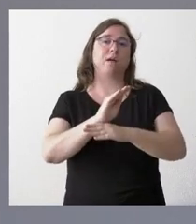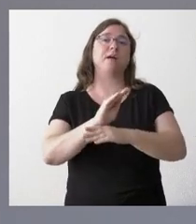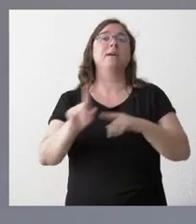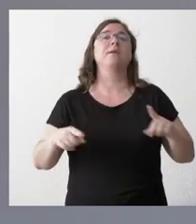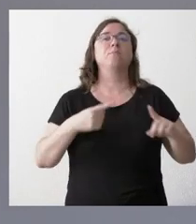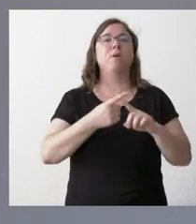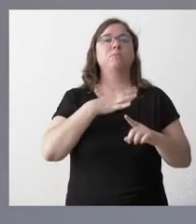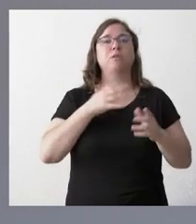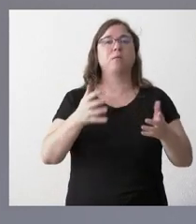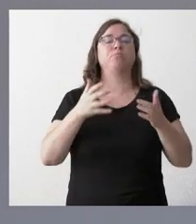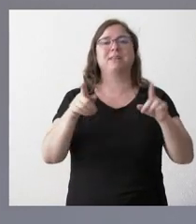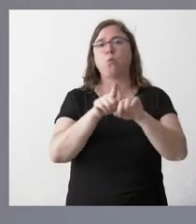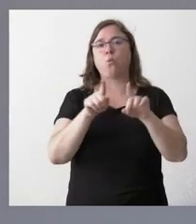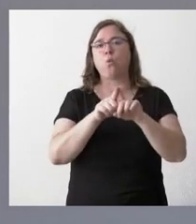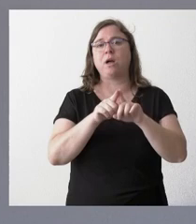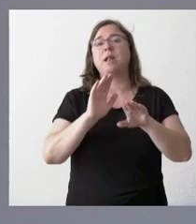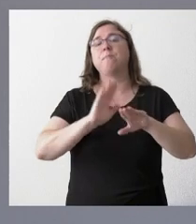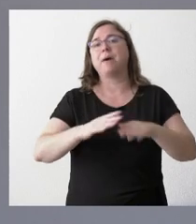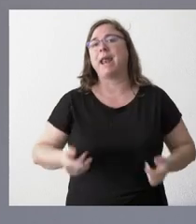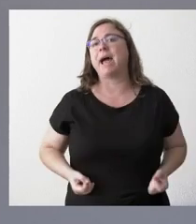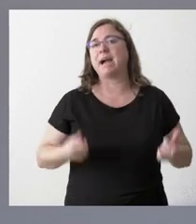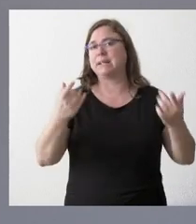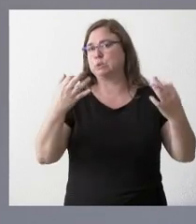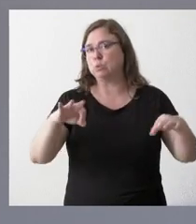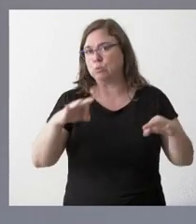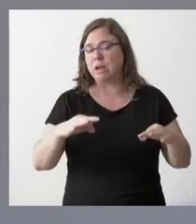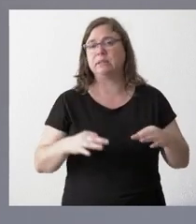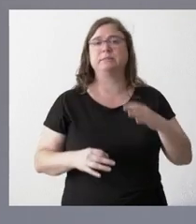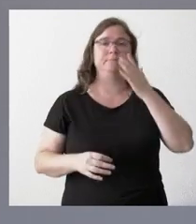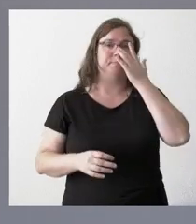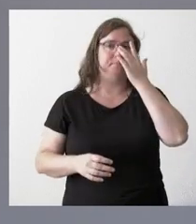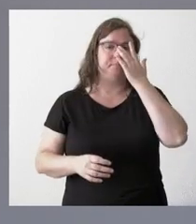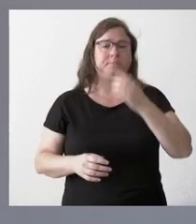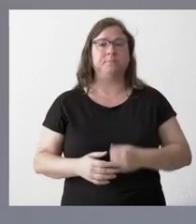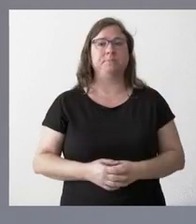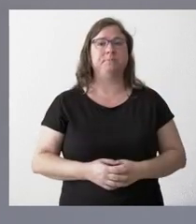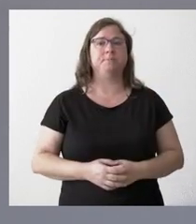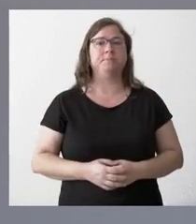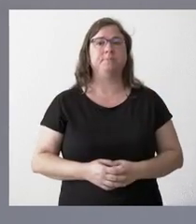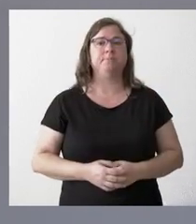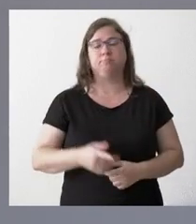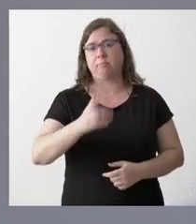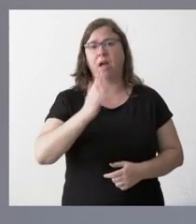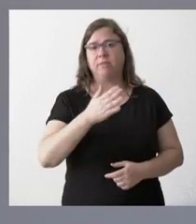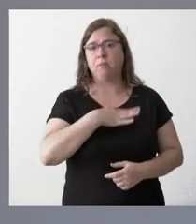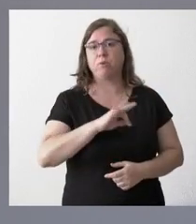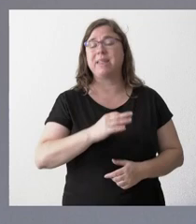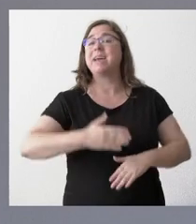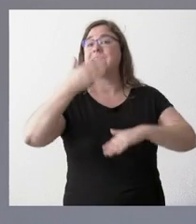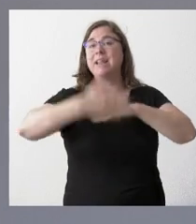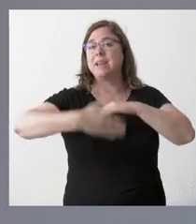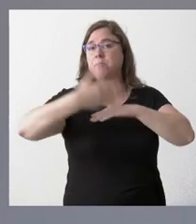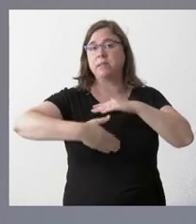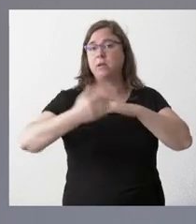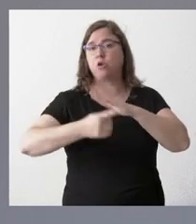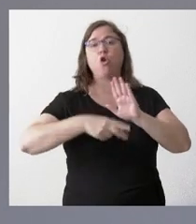se puede beneficiar de esa ayuda a los gastos corrientes ordinarios, que que son afectados. El límite es el establecido